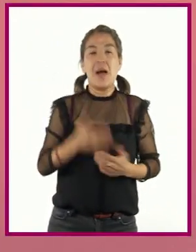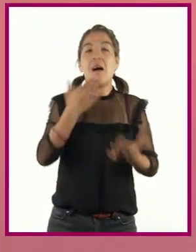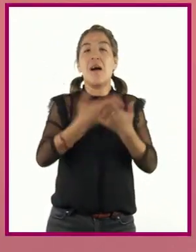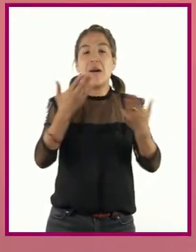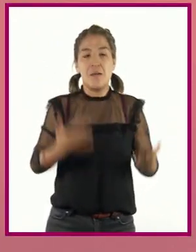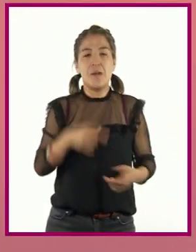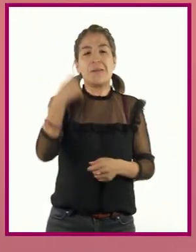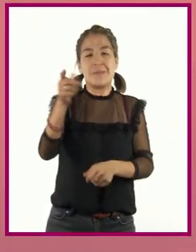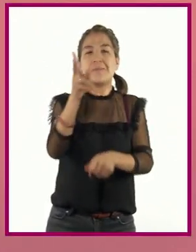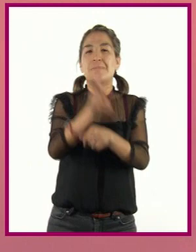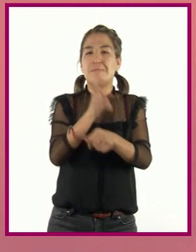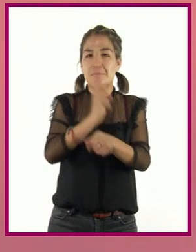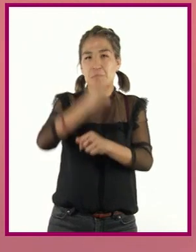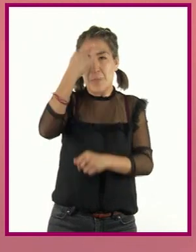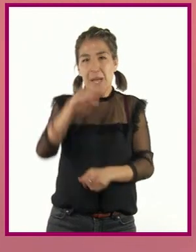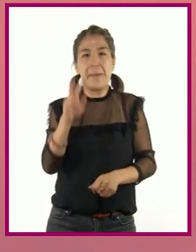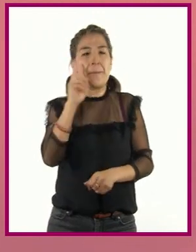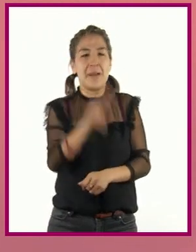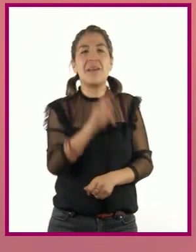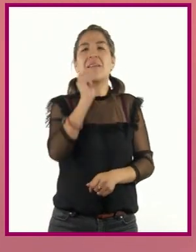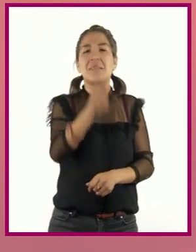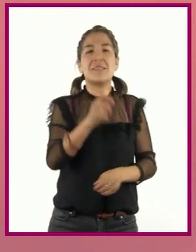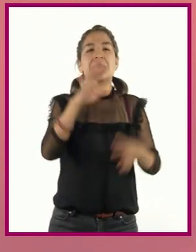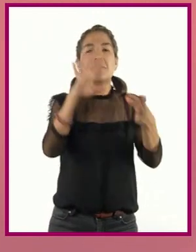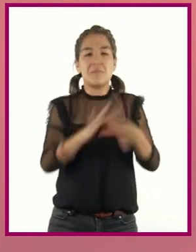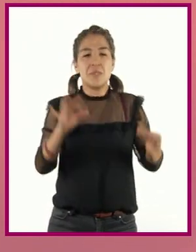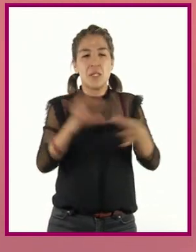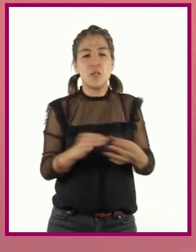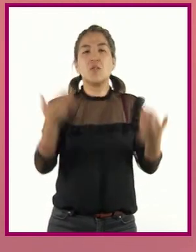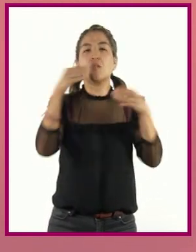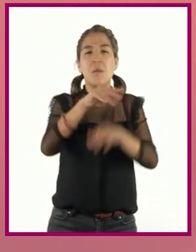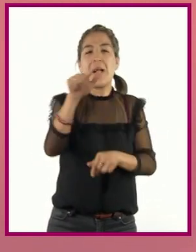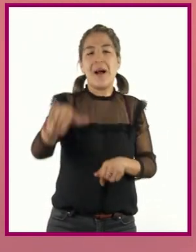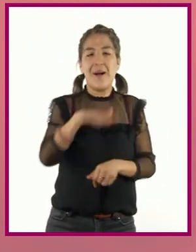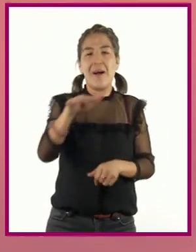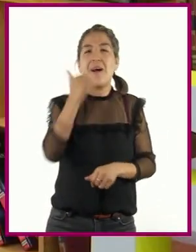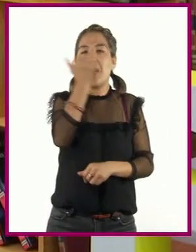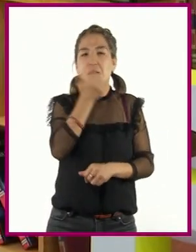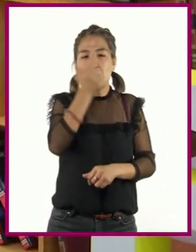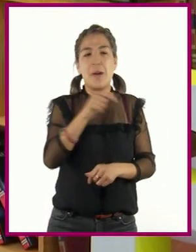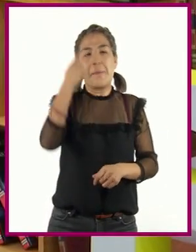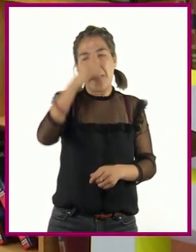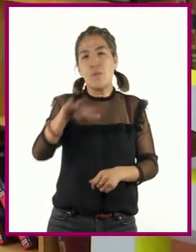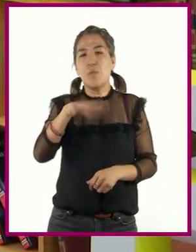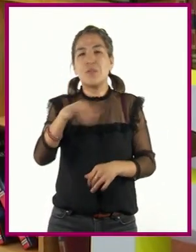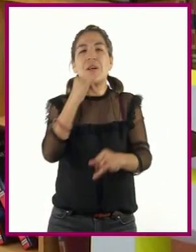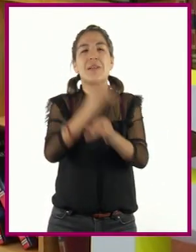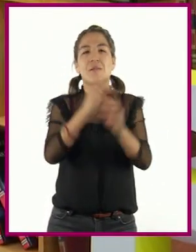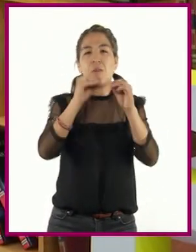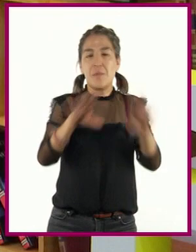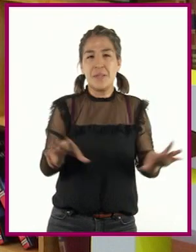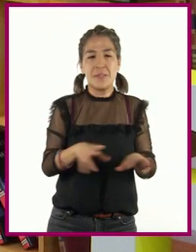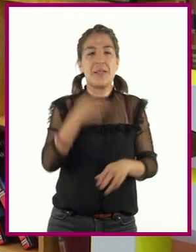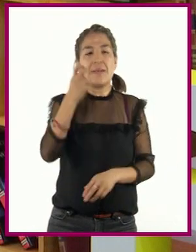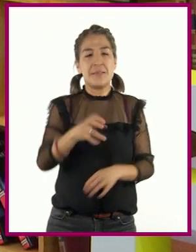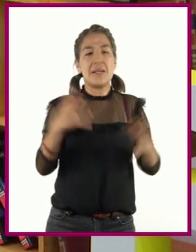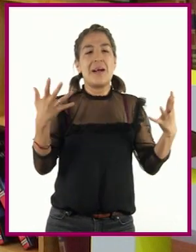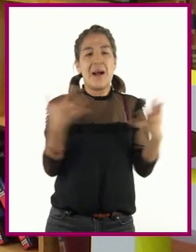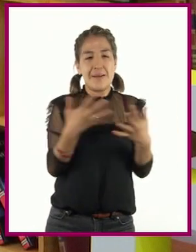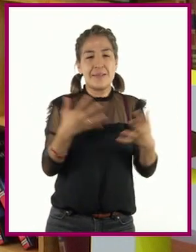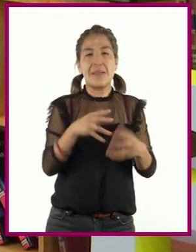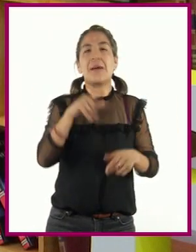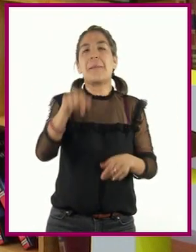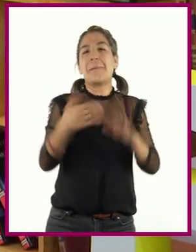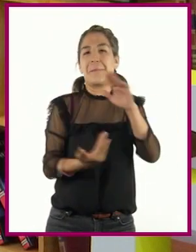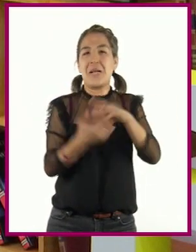Ahora les invito a que veamos lo que nos dicen las y los alumnos de cómo realizan la búsqueda de información para realizar